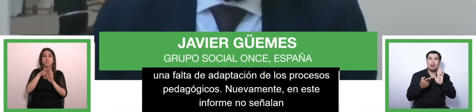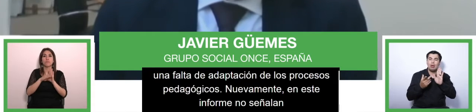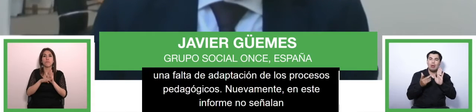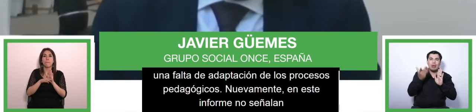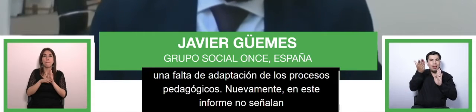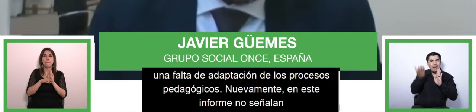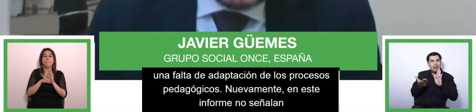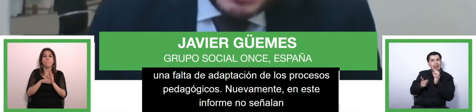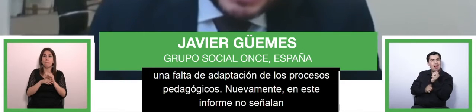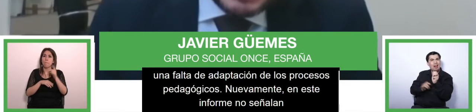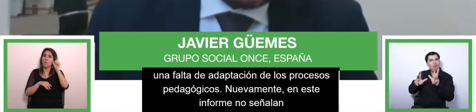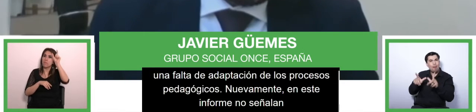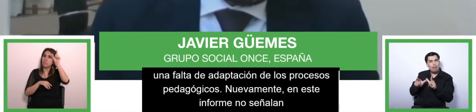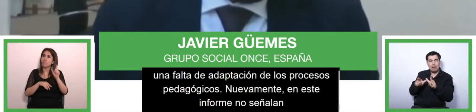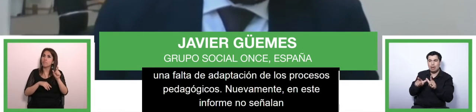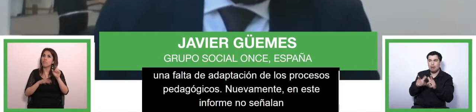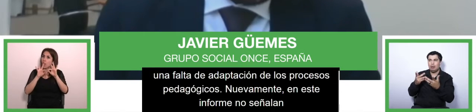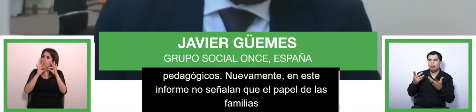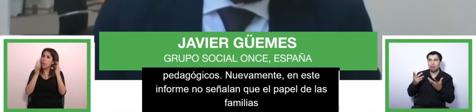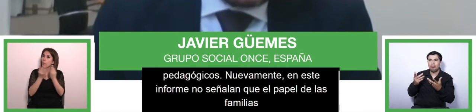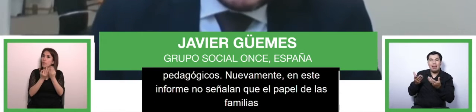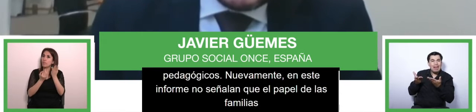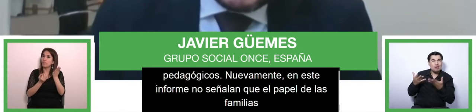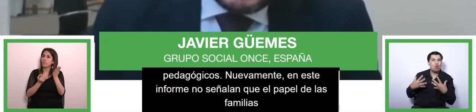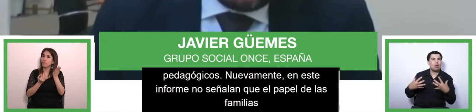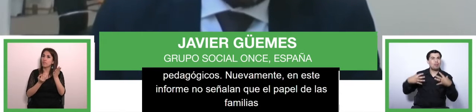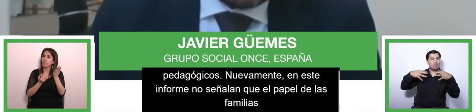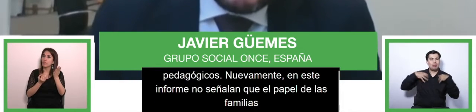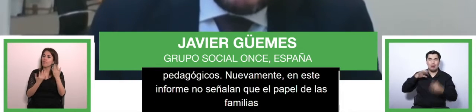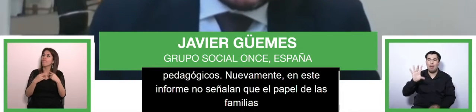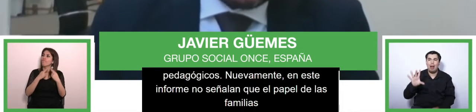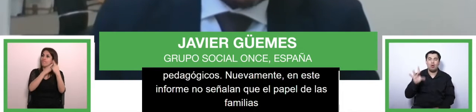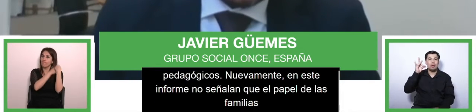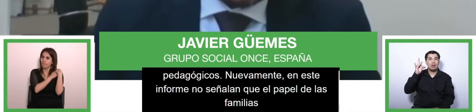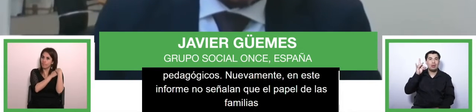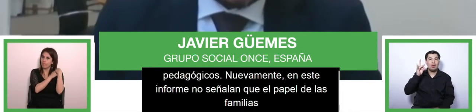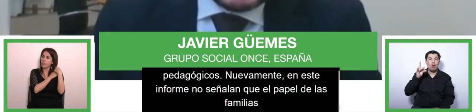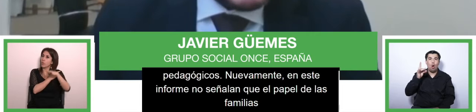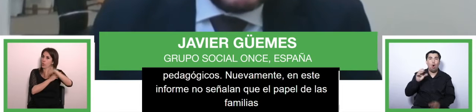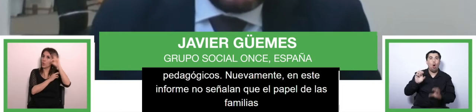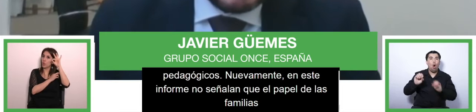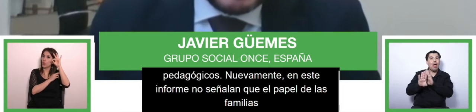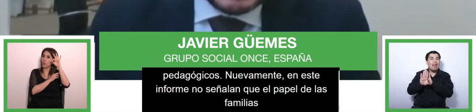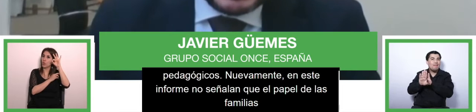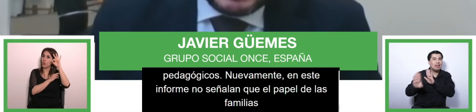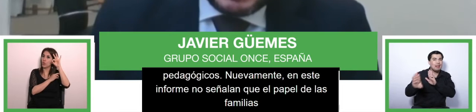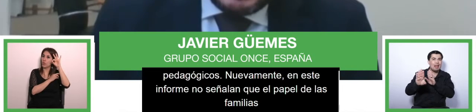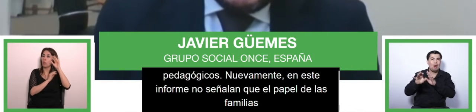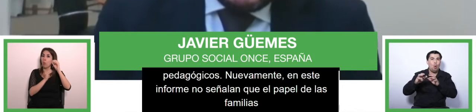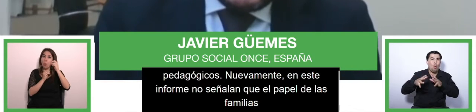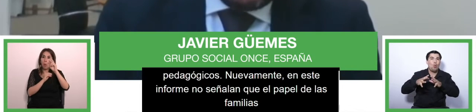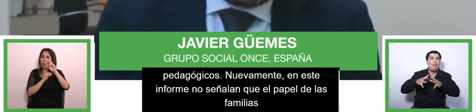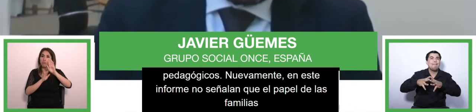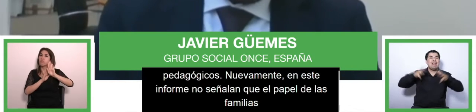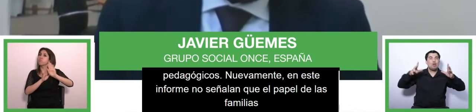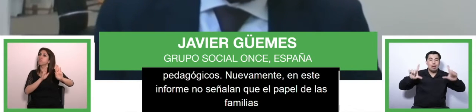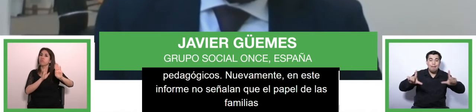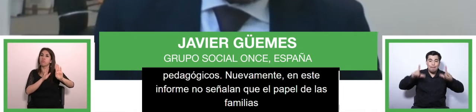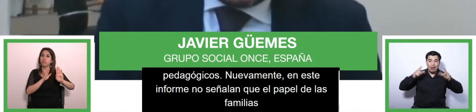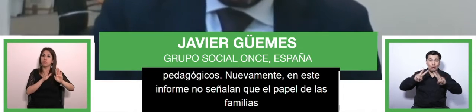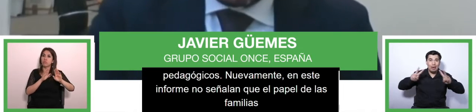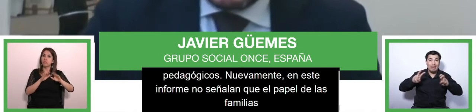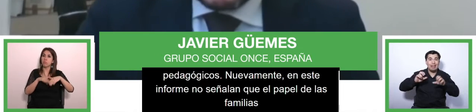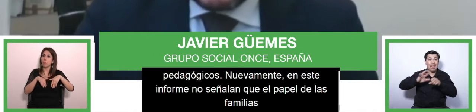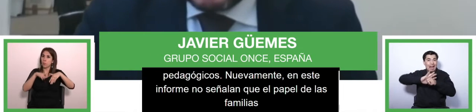familias para conseguir evitar un mayor impacto de esta crisis ha sido fundamental a la hora